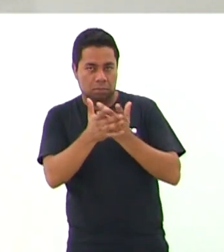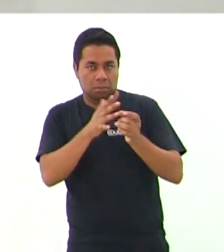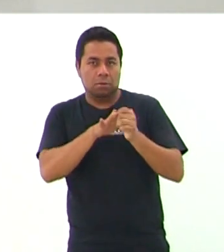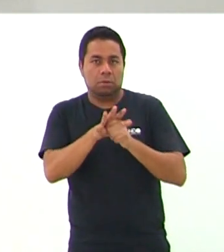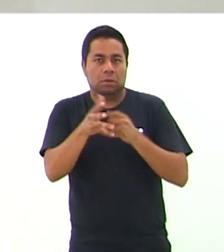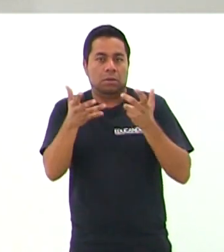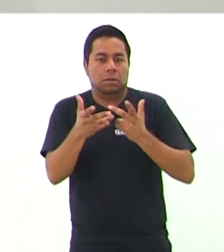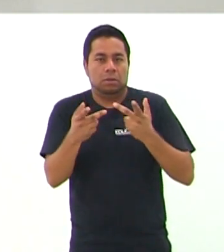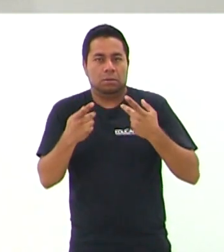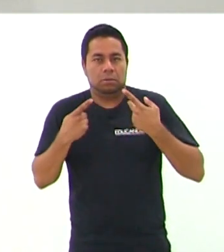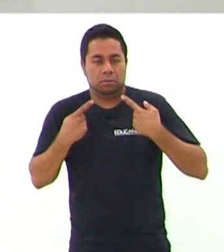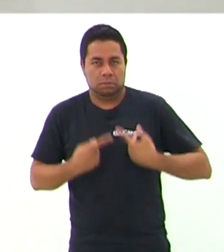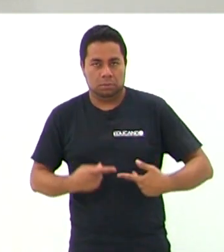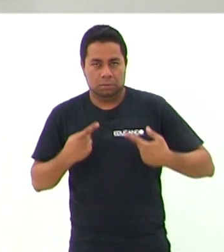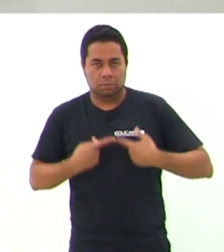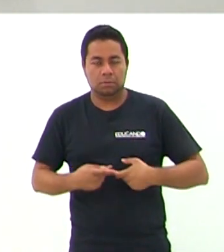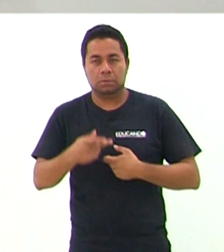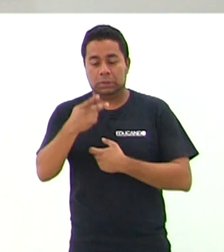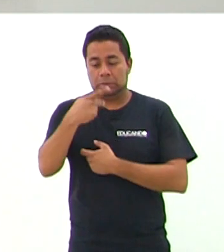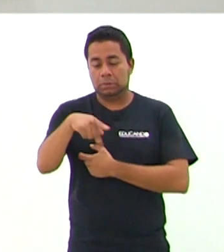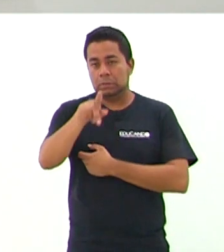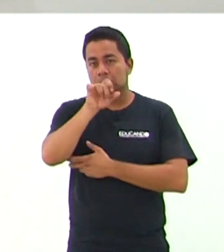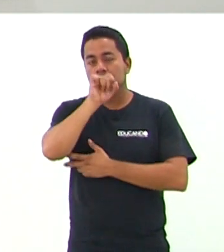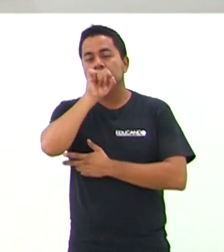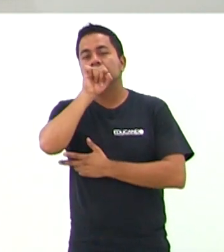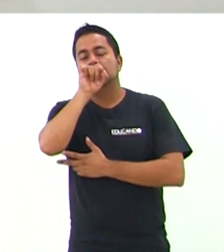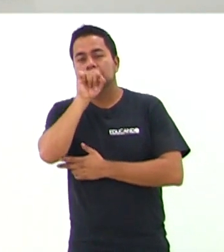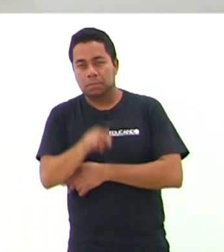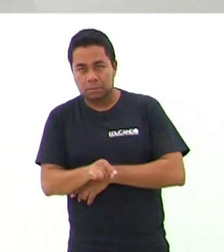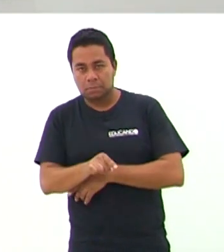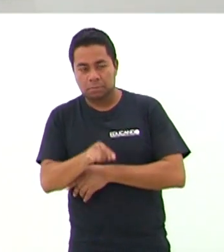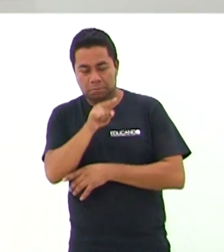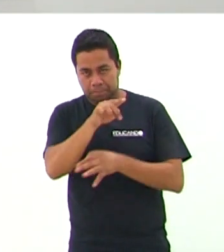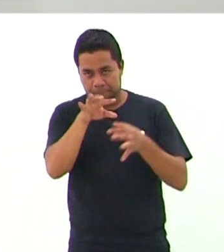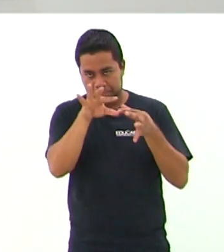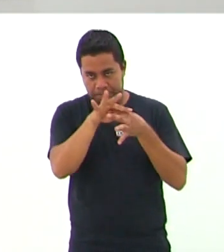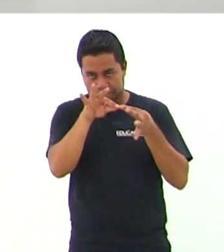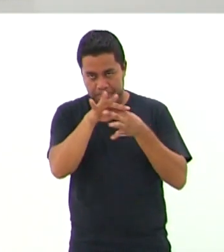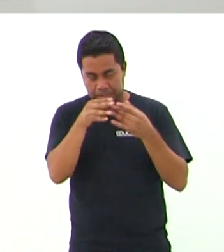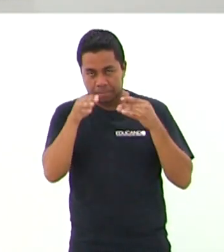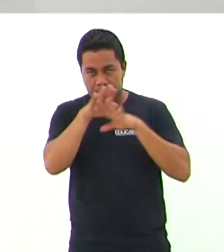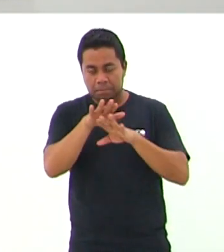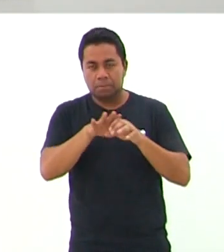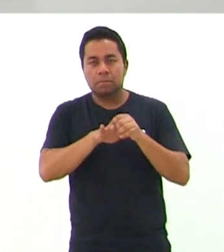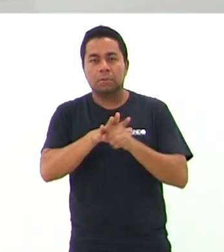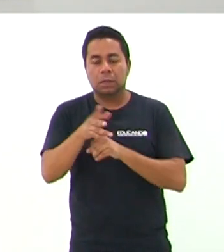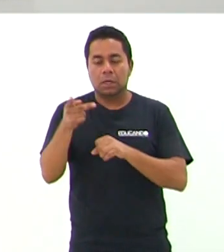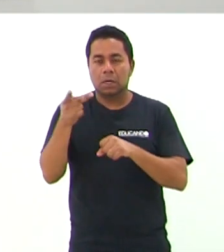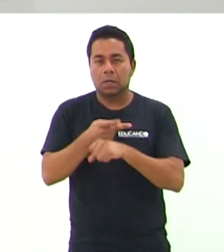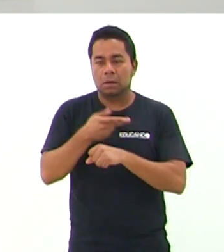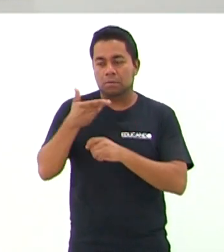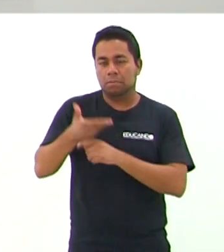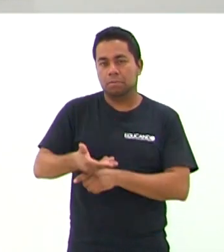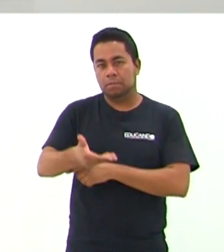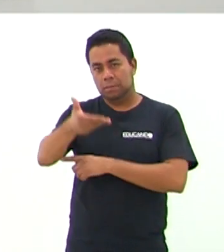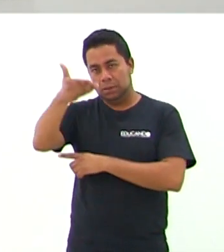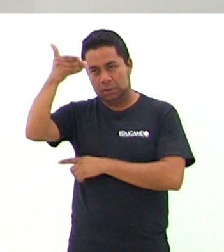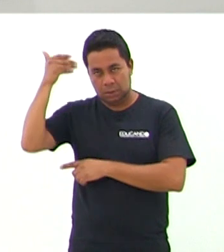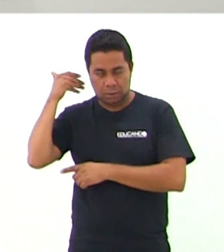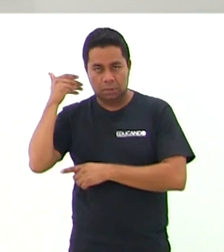el sujeto. Pero también vamos a hablar de lo que es el pretérito,